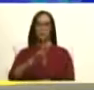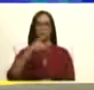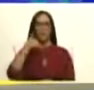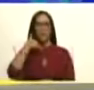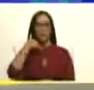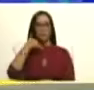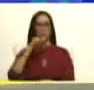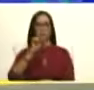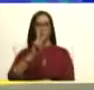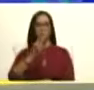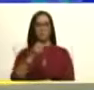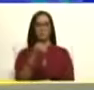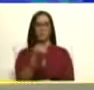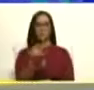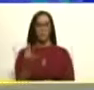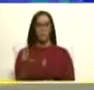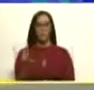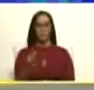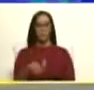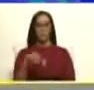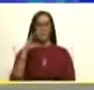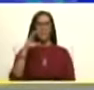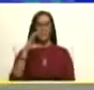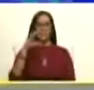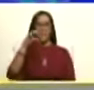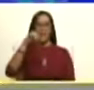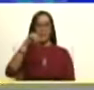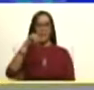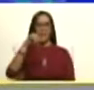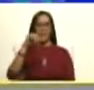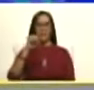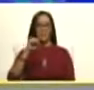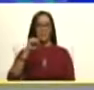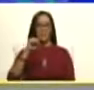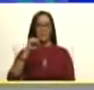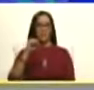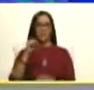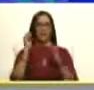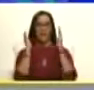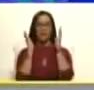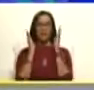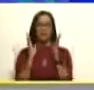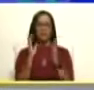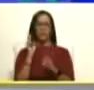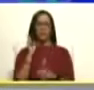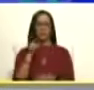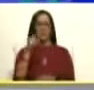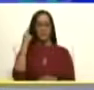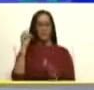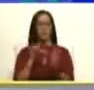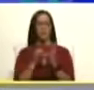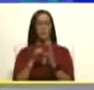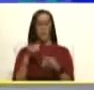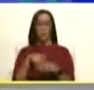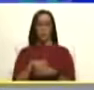teléfonos, dos números, CMS. Atención, ¿usted sabe dónde vota?